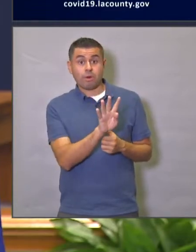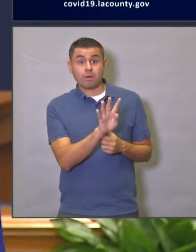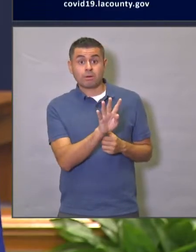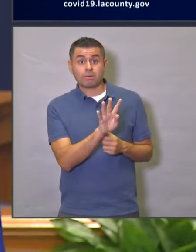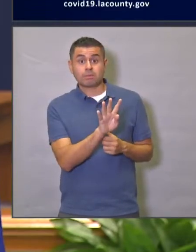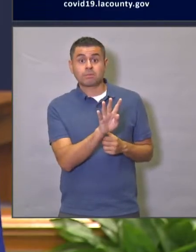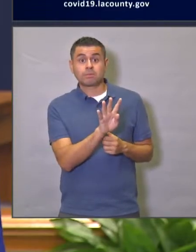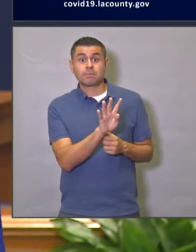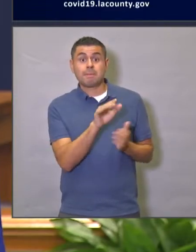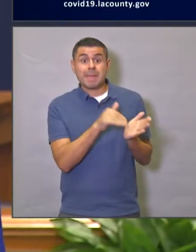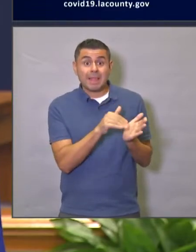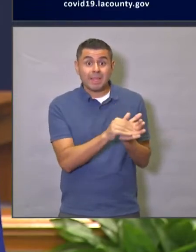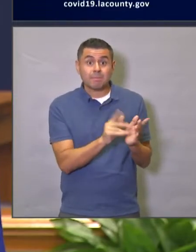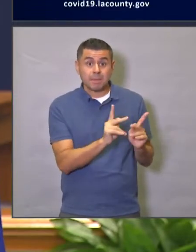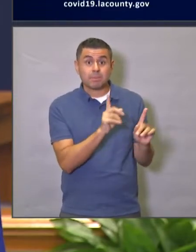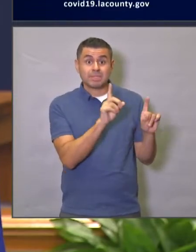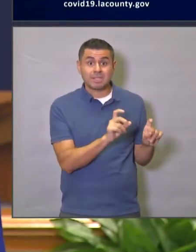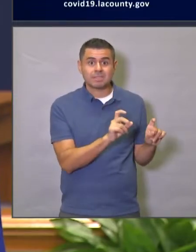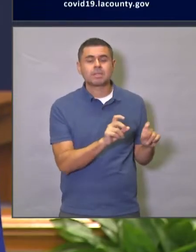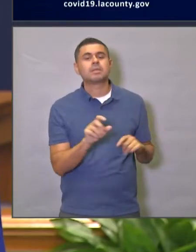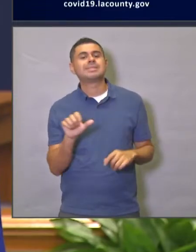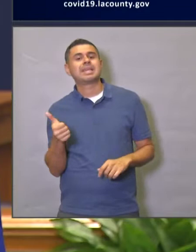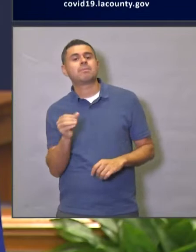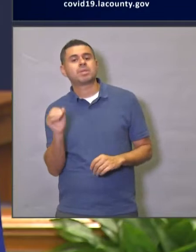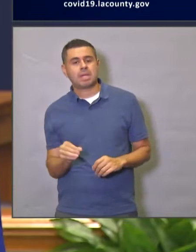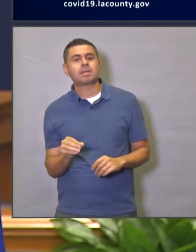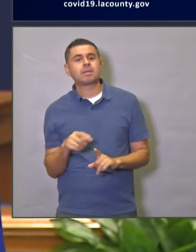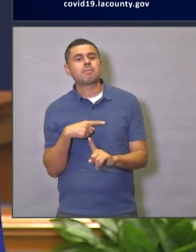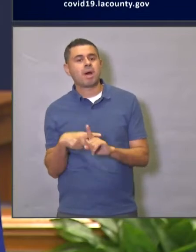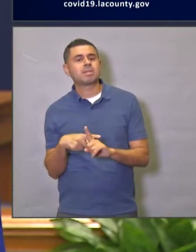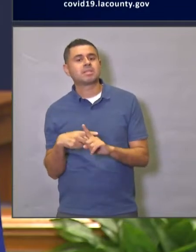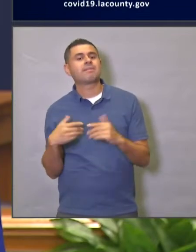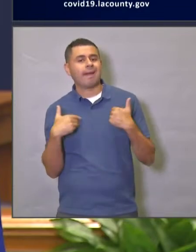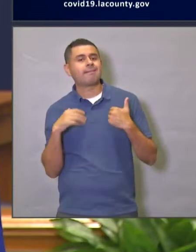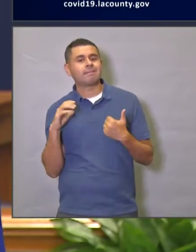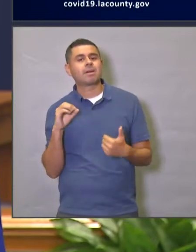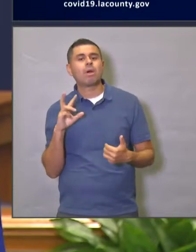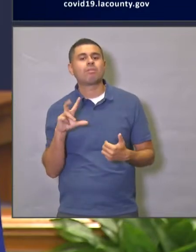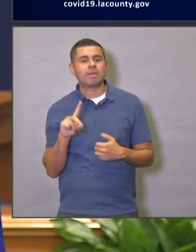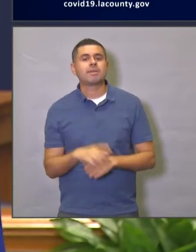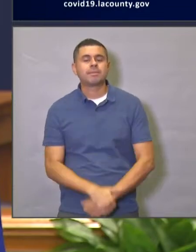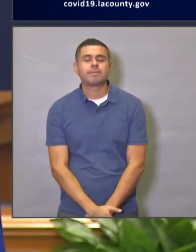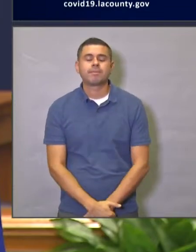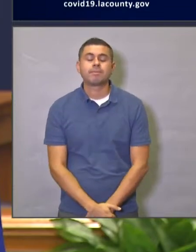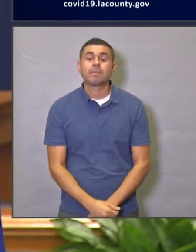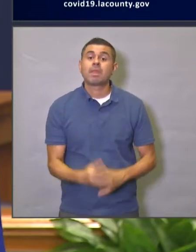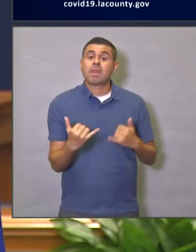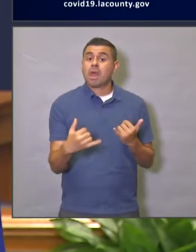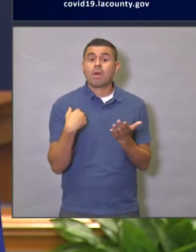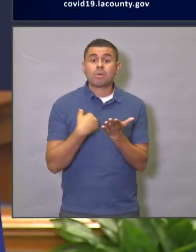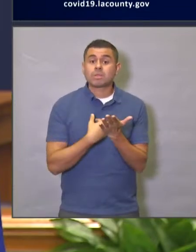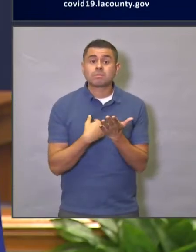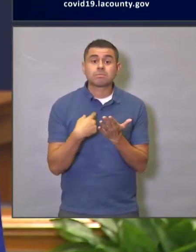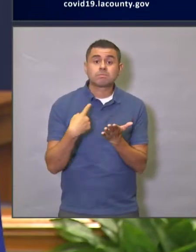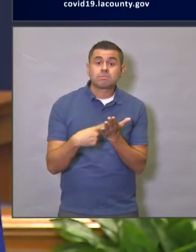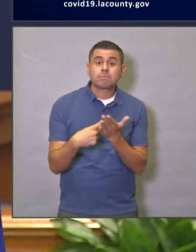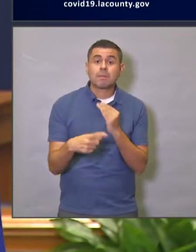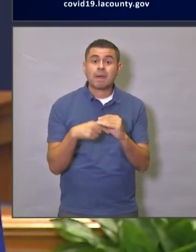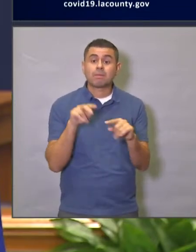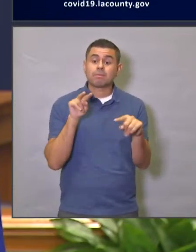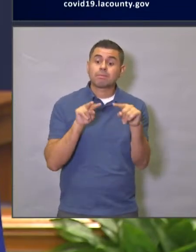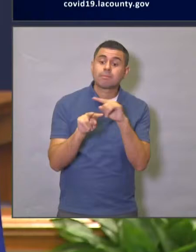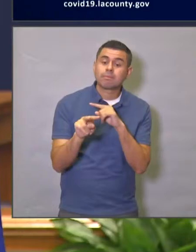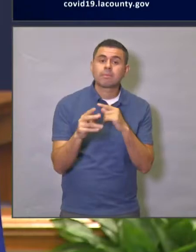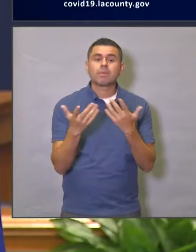positivos. Para concluir, nos gustaría hablar un poco sobre los próximos meses. Los meses